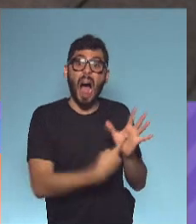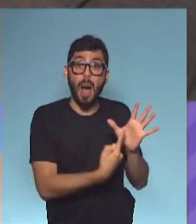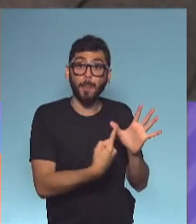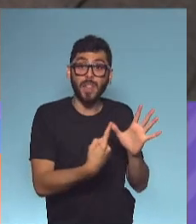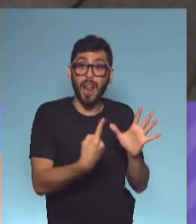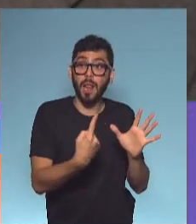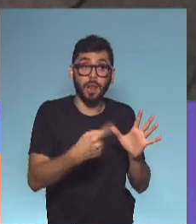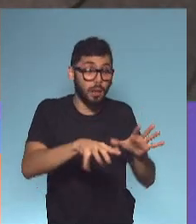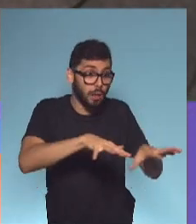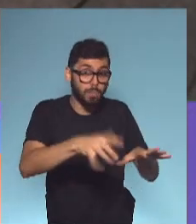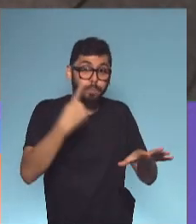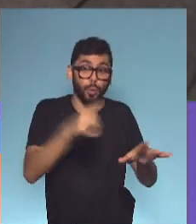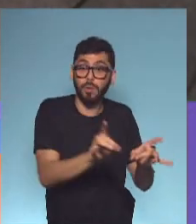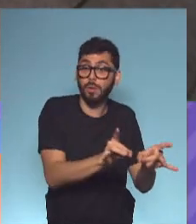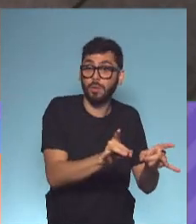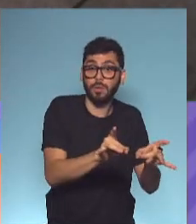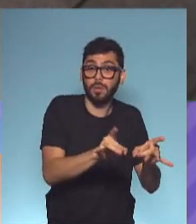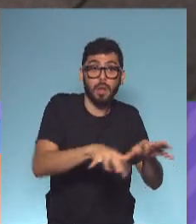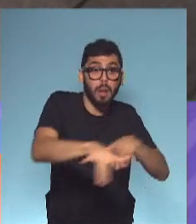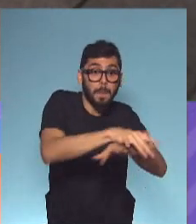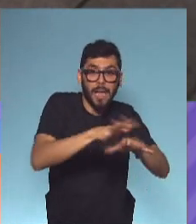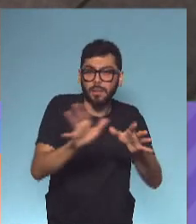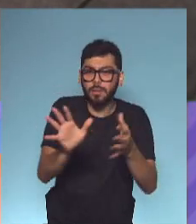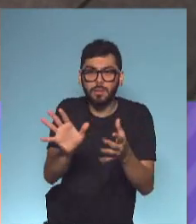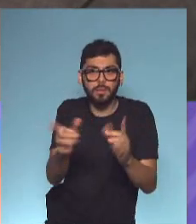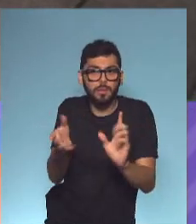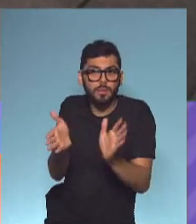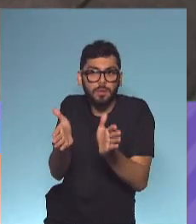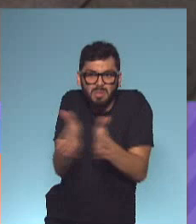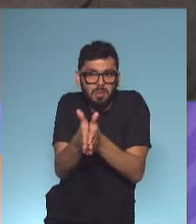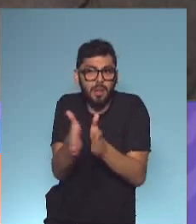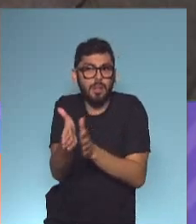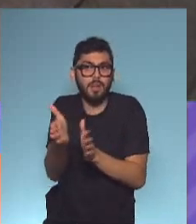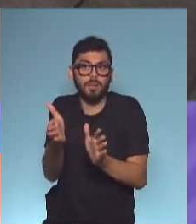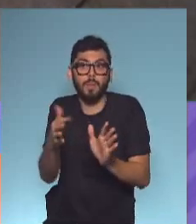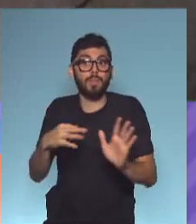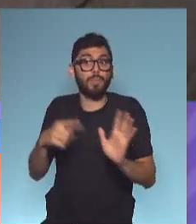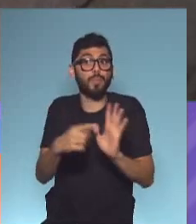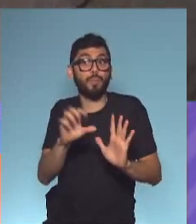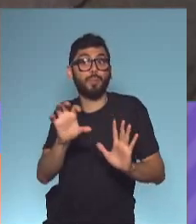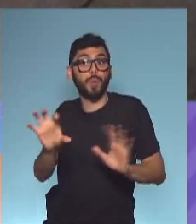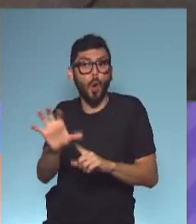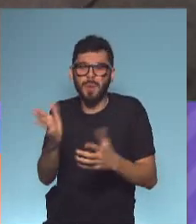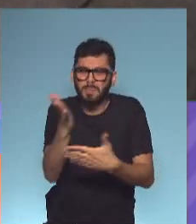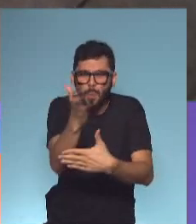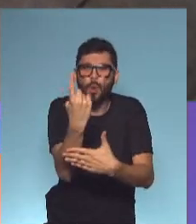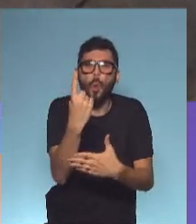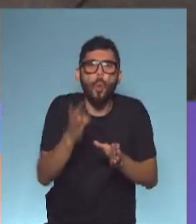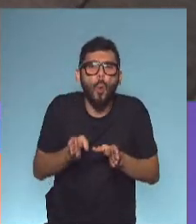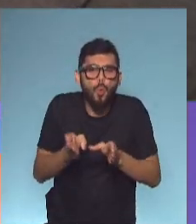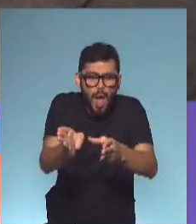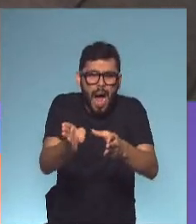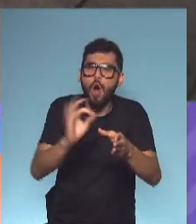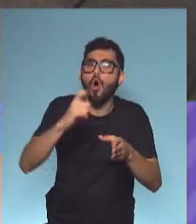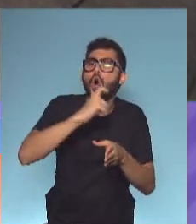a impactar en la provincia de Buenos Aires, porque el AMBA es un distrito único separado apenas por una avenida o por un